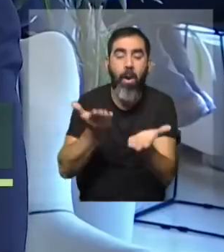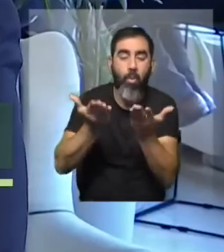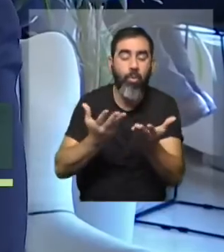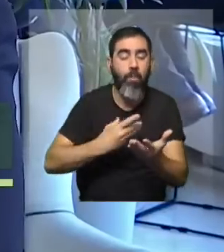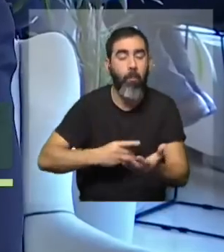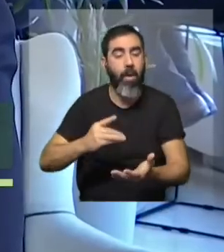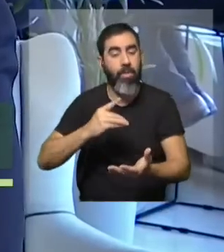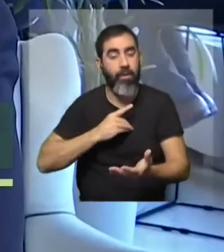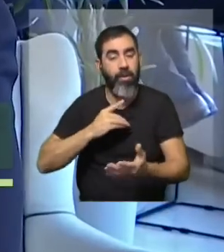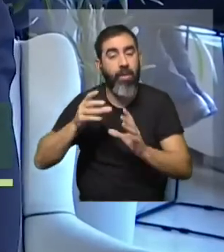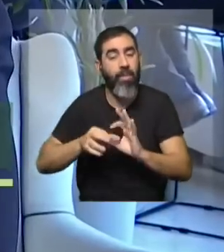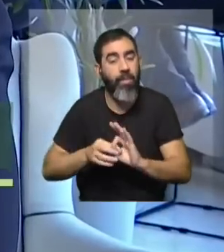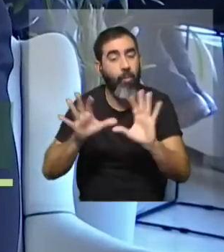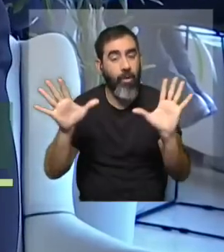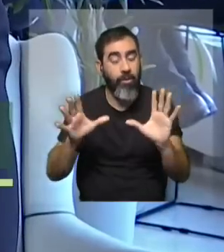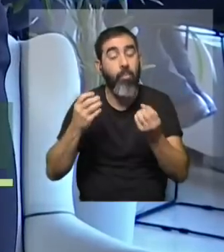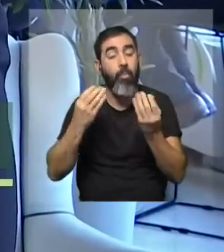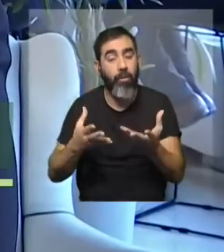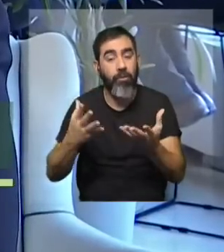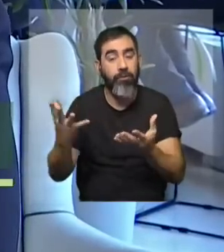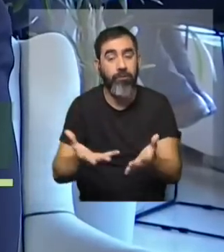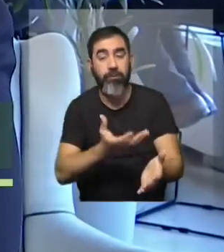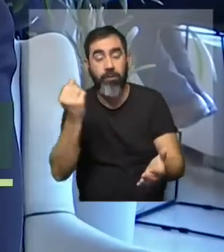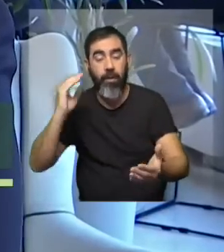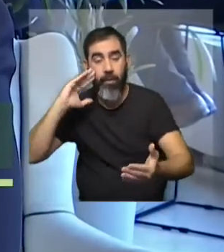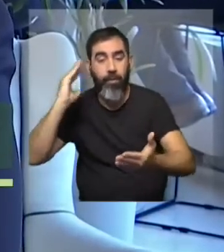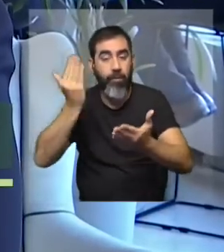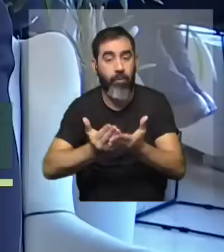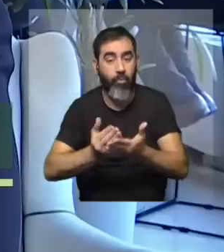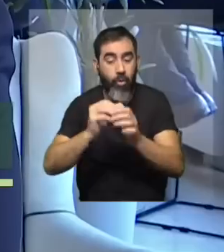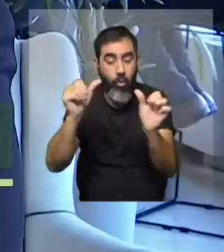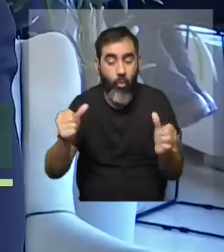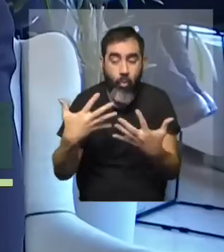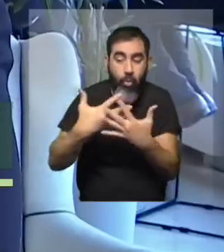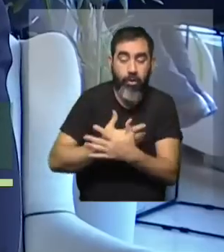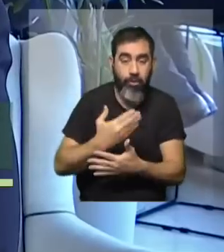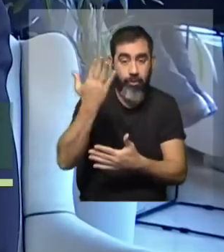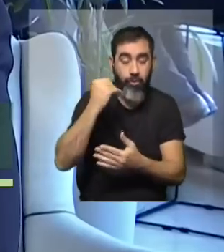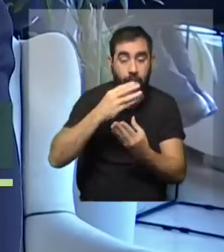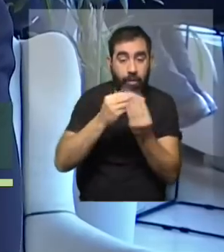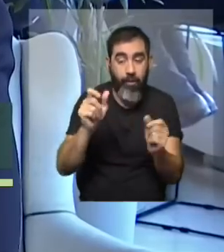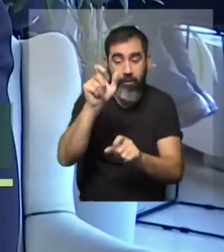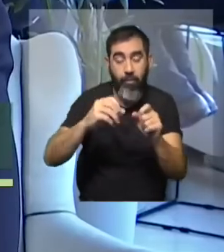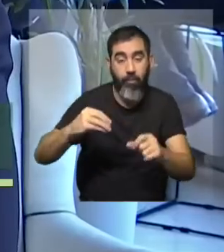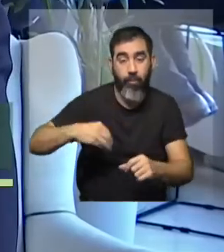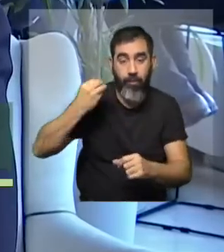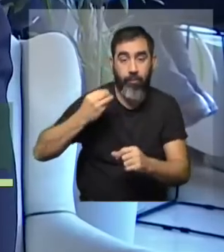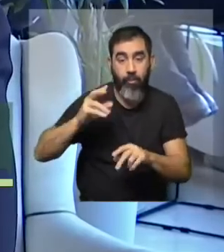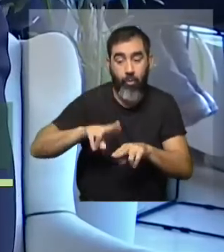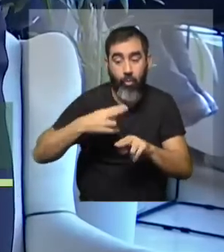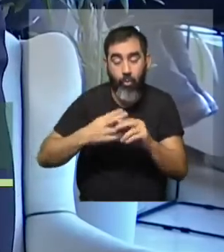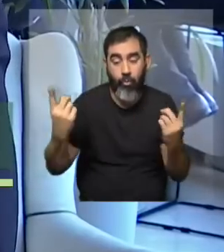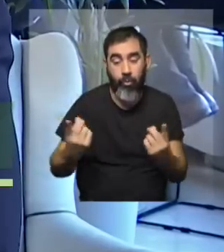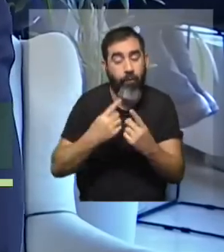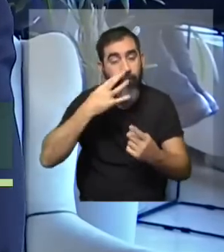digna más democrática porque le estamos arrebatando a la Dictadura lo que nos hizo en su momento son los desaparecidos con vida que se vuelven a reencontrar